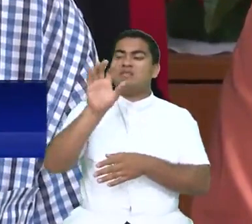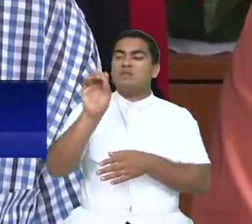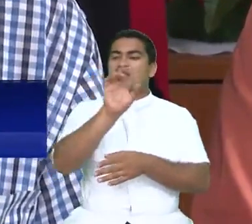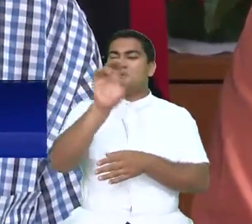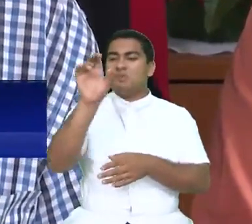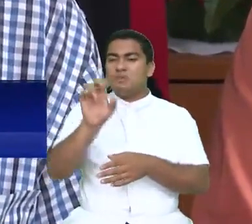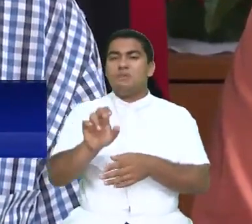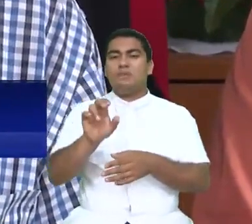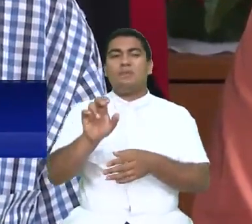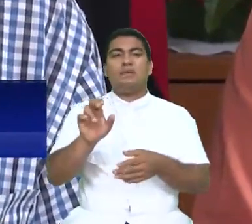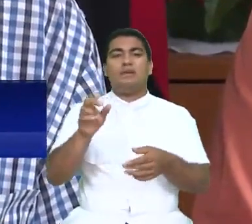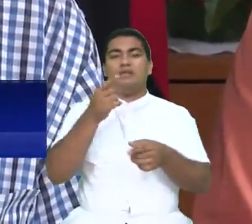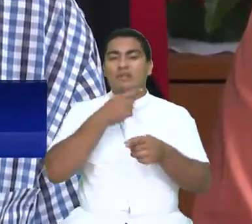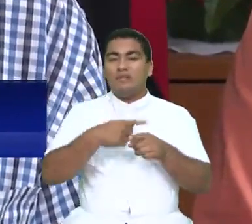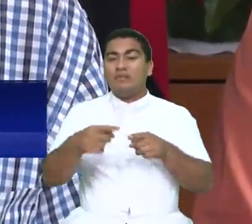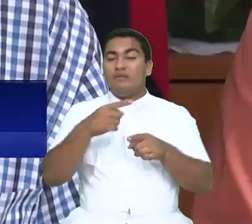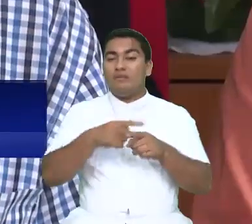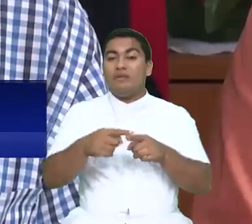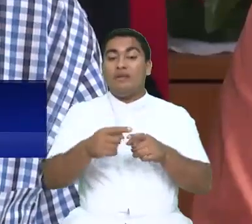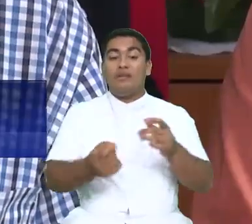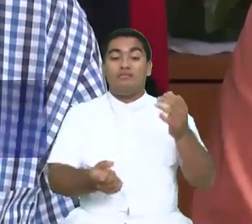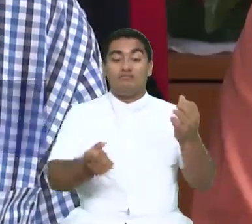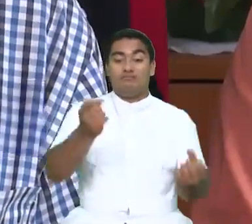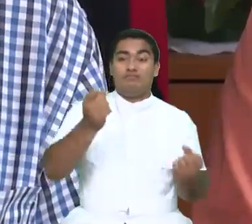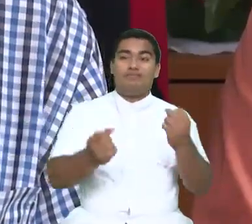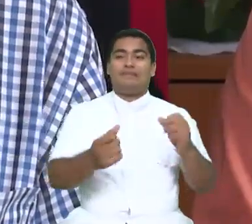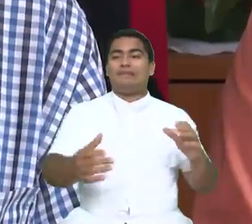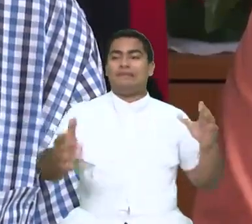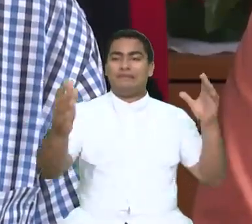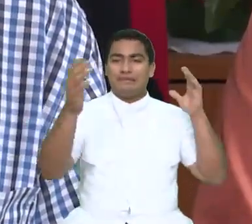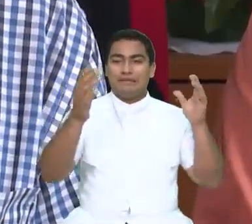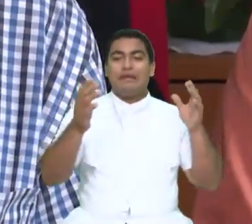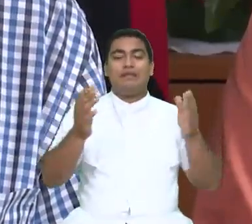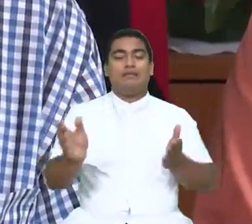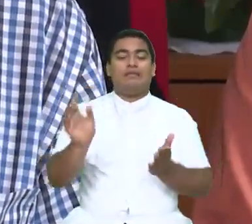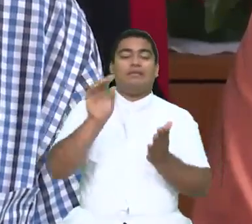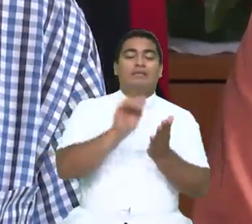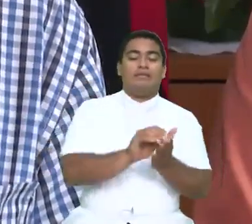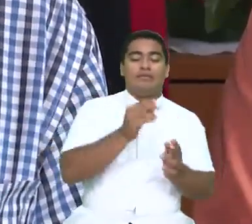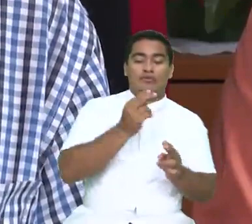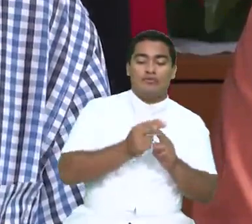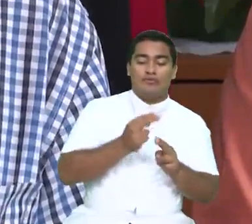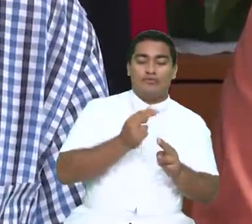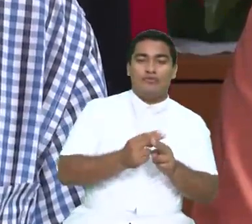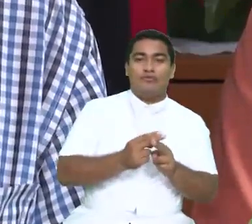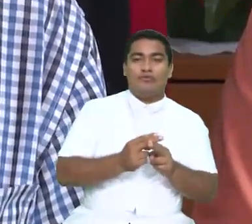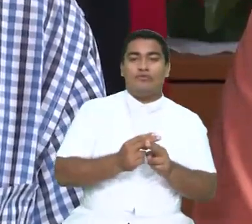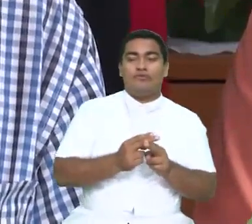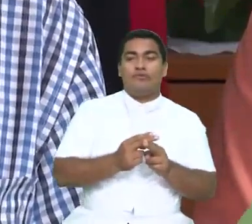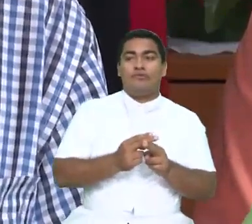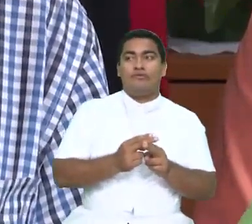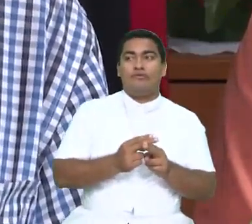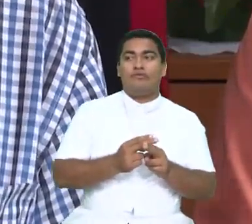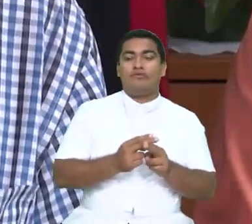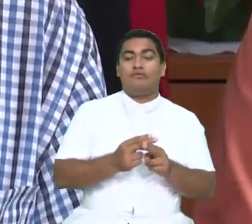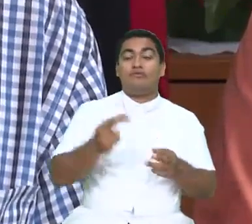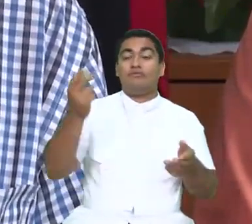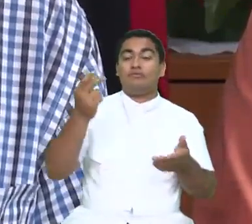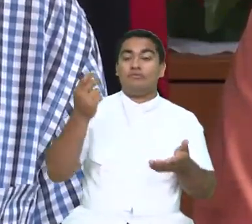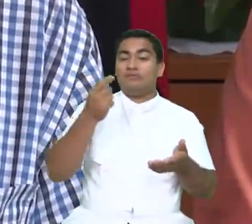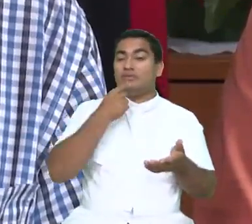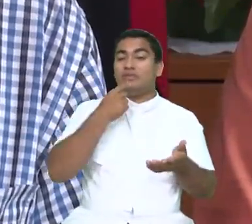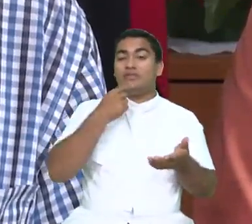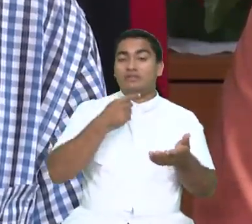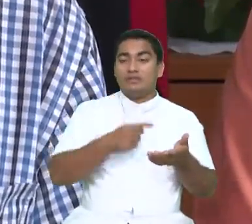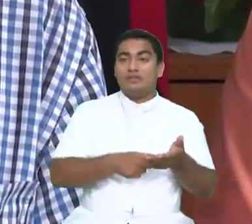centroamericanos, PCA 50, por el servicio de registro de la declaración de importación temporal